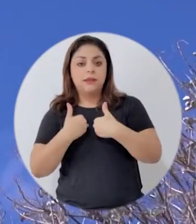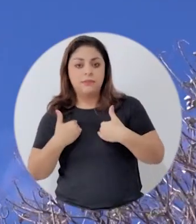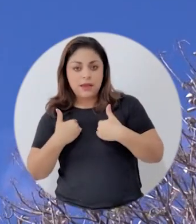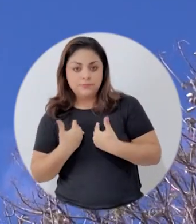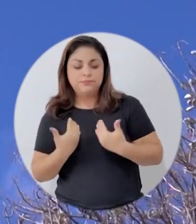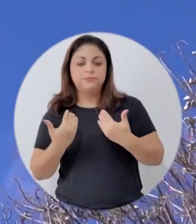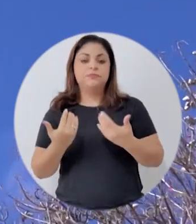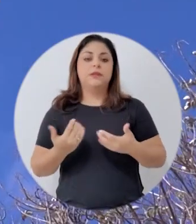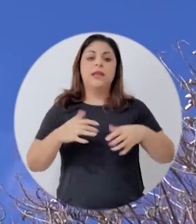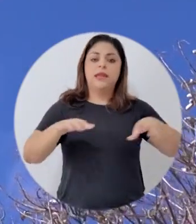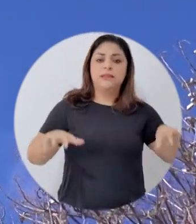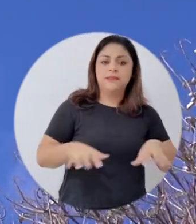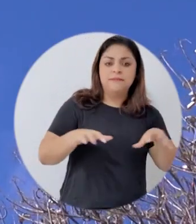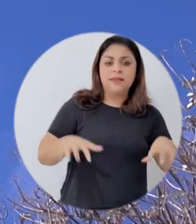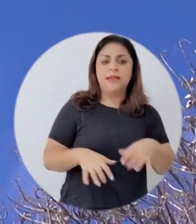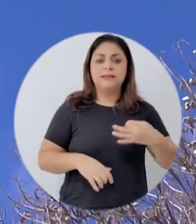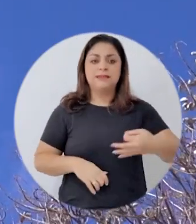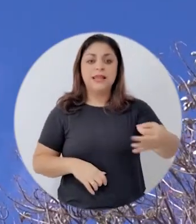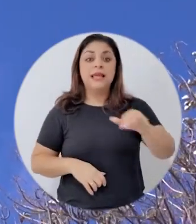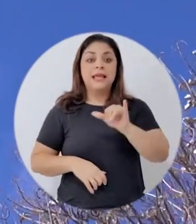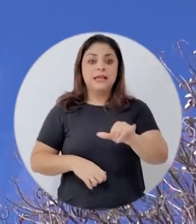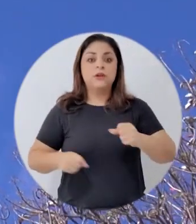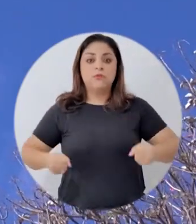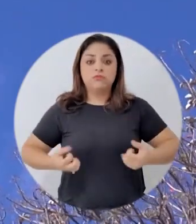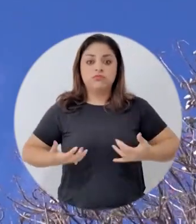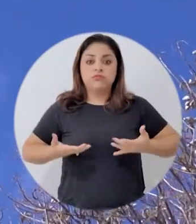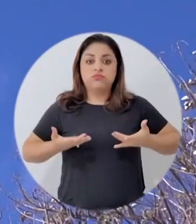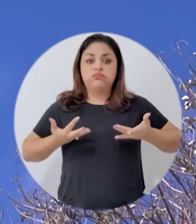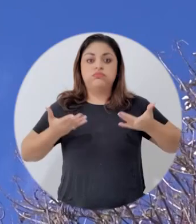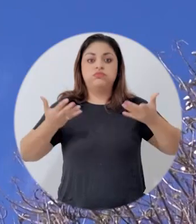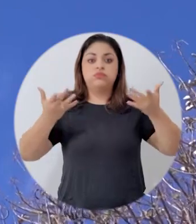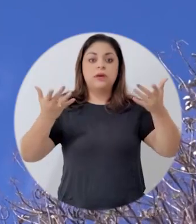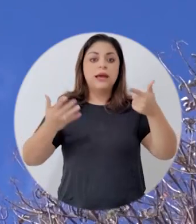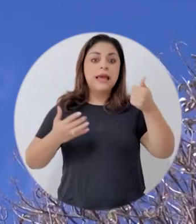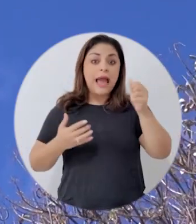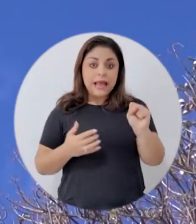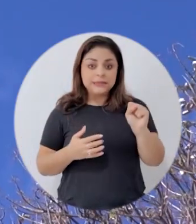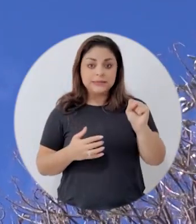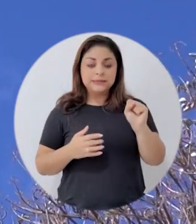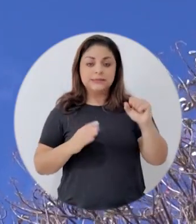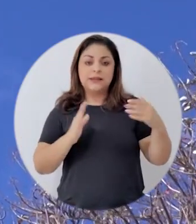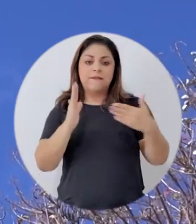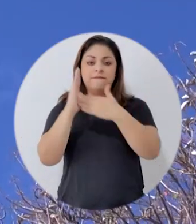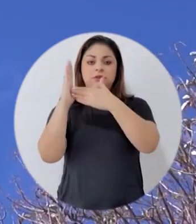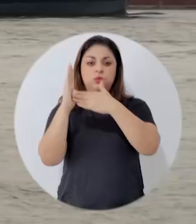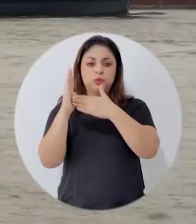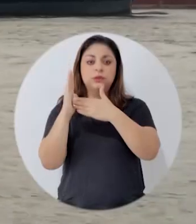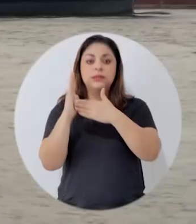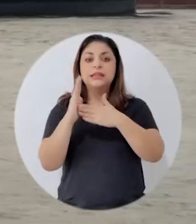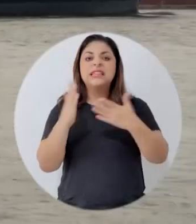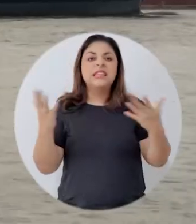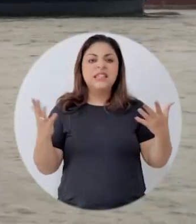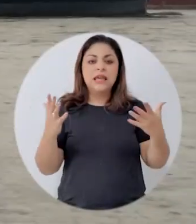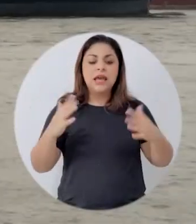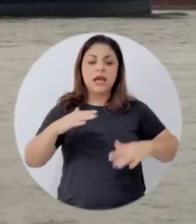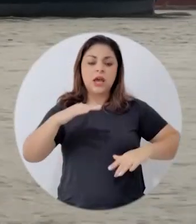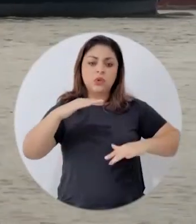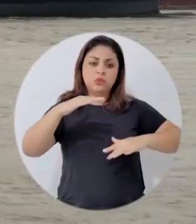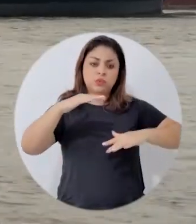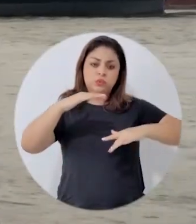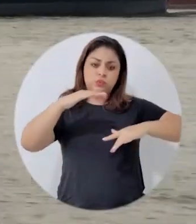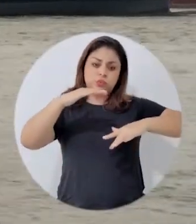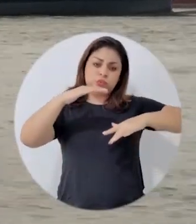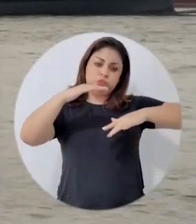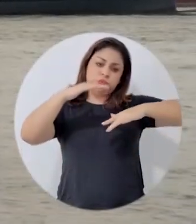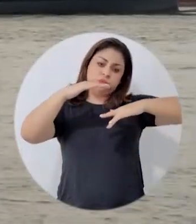que son nuestras actividades diarias como personas, van a generar un gas de efecto invernadero que de una u otra forma va a crear esa cobertura